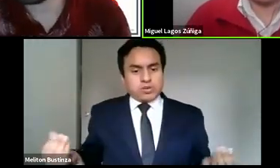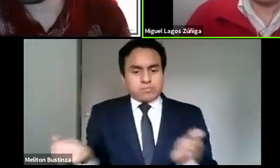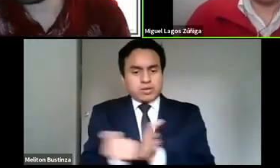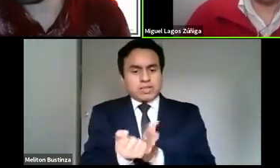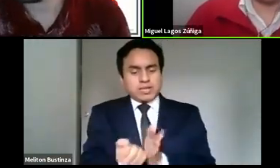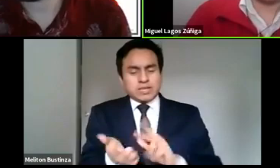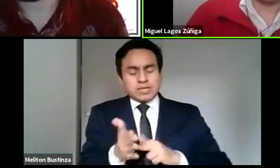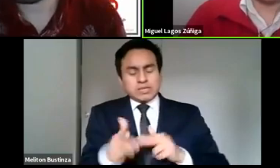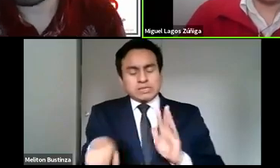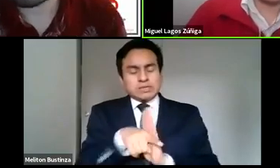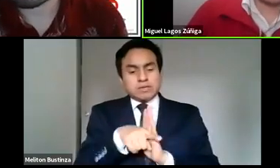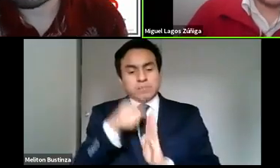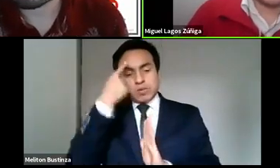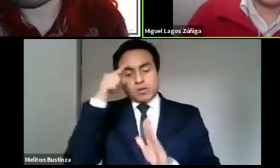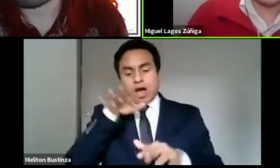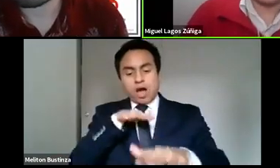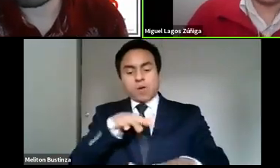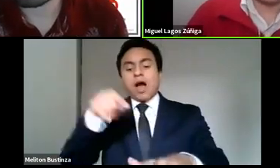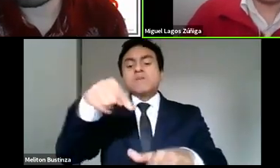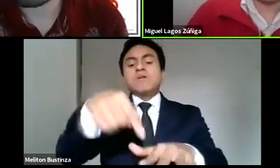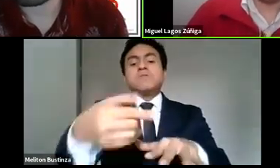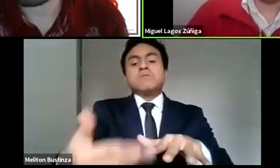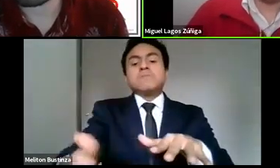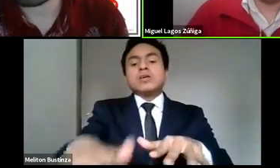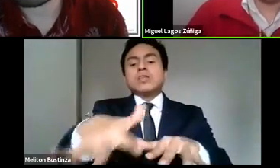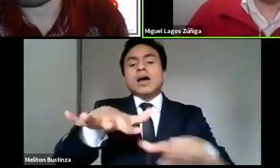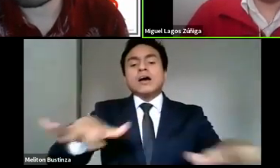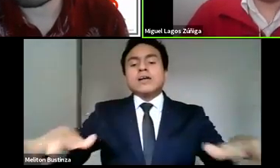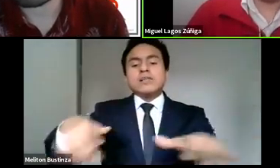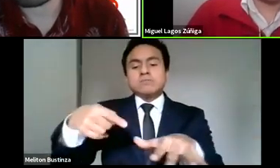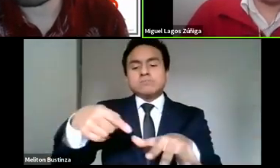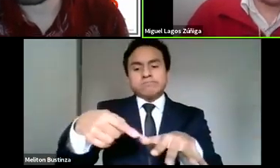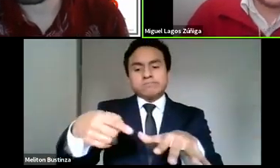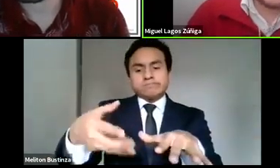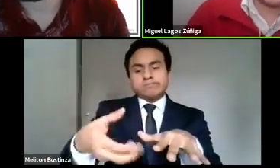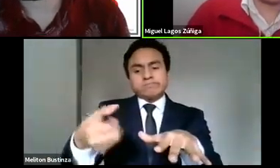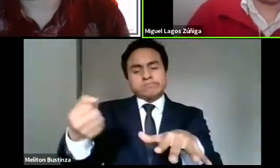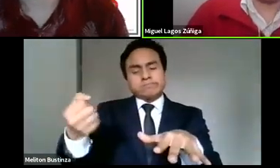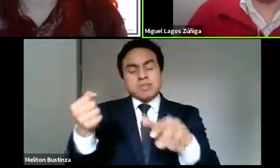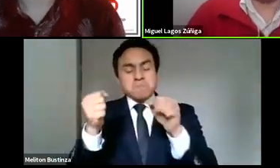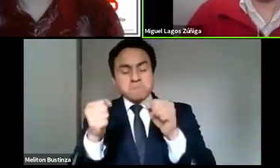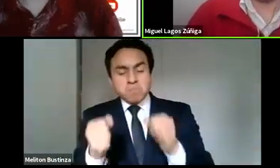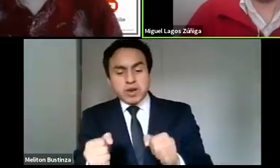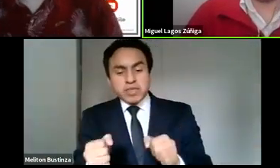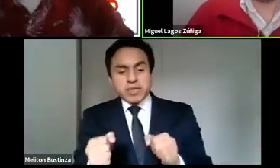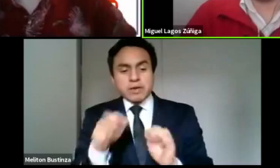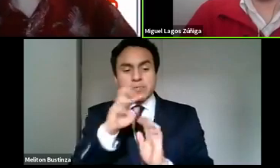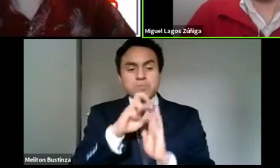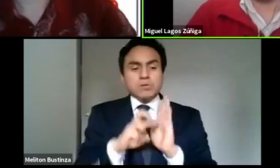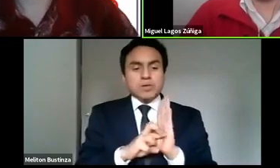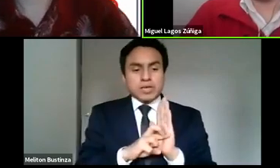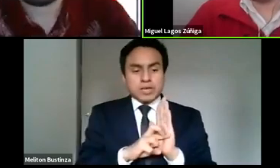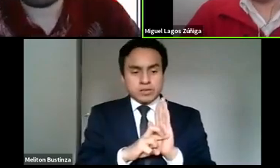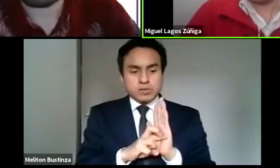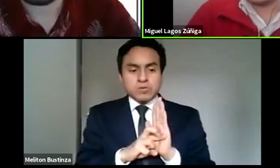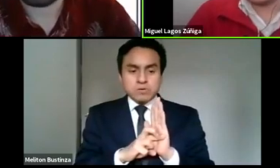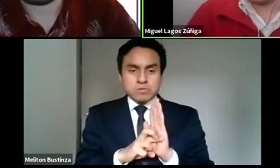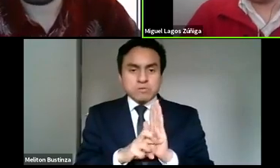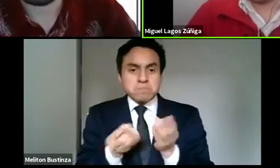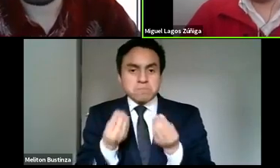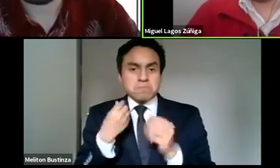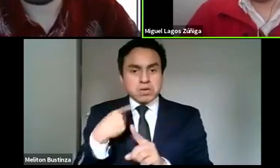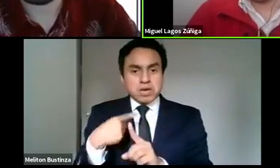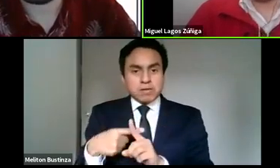gente. Pero si yo estoy río abajo, en desembocadura, eh, podría ser que sea un proyecto en cierto modo